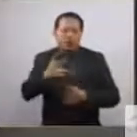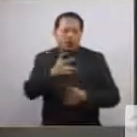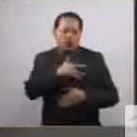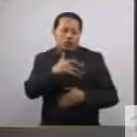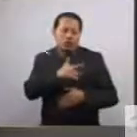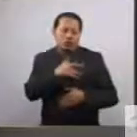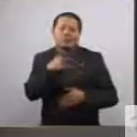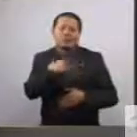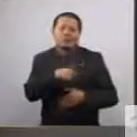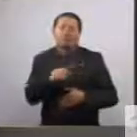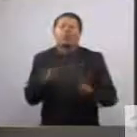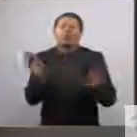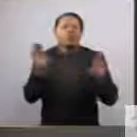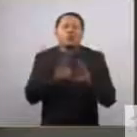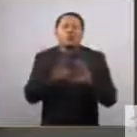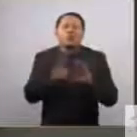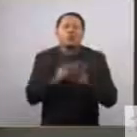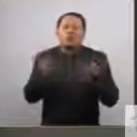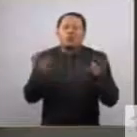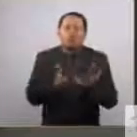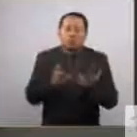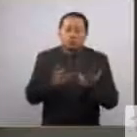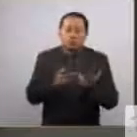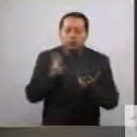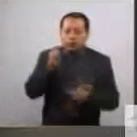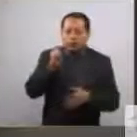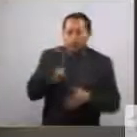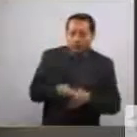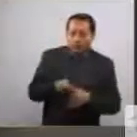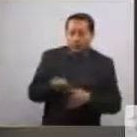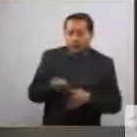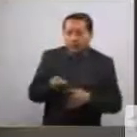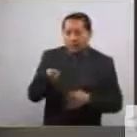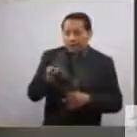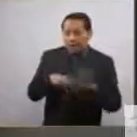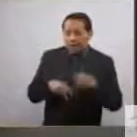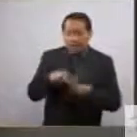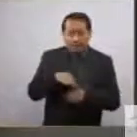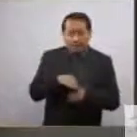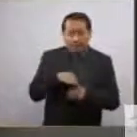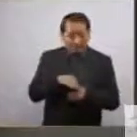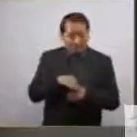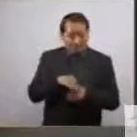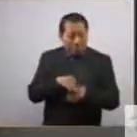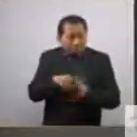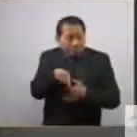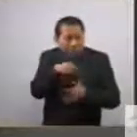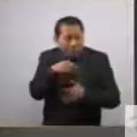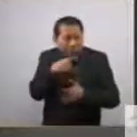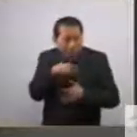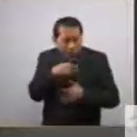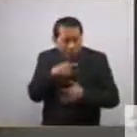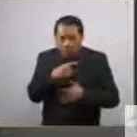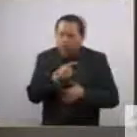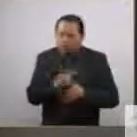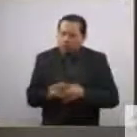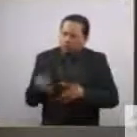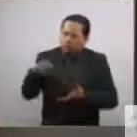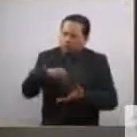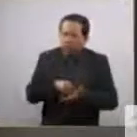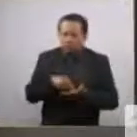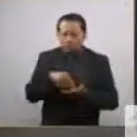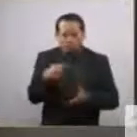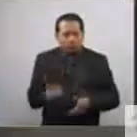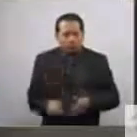corazón? ¿Acaso en vano venimos a vivir, a brotar sobre la tierra? Y ante ello yo me